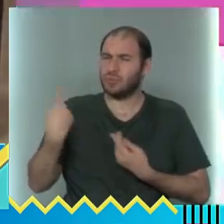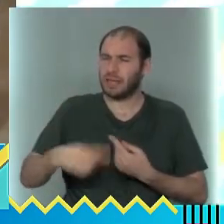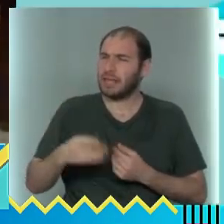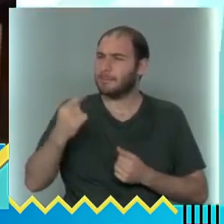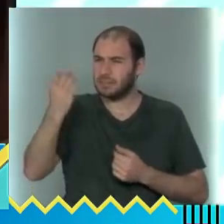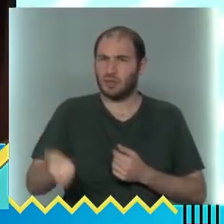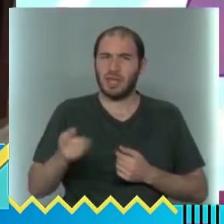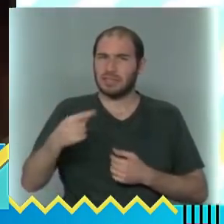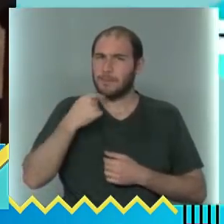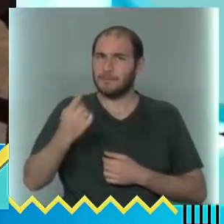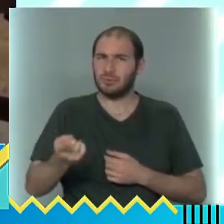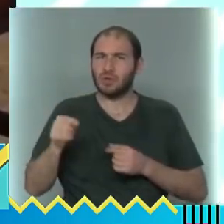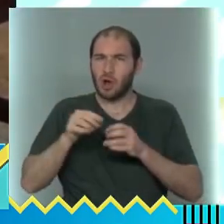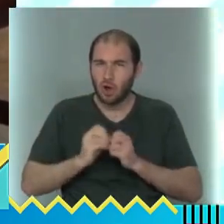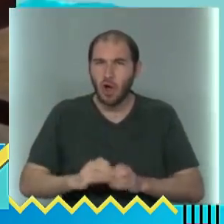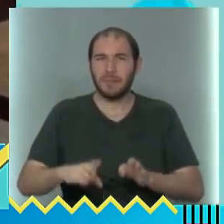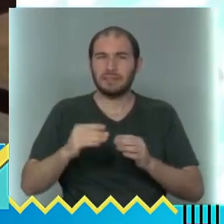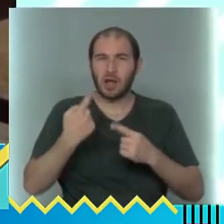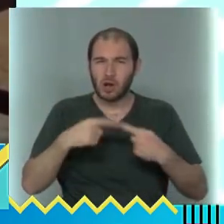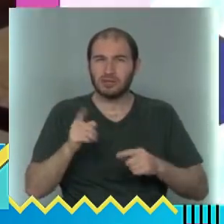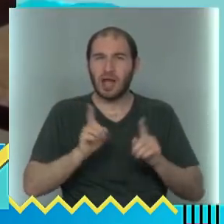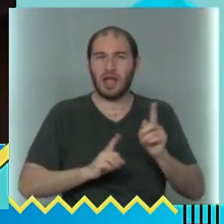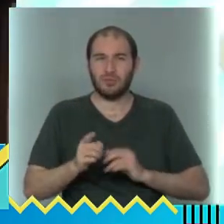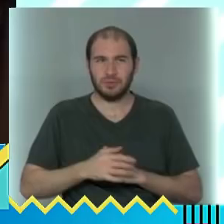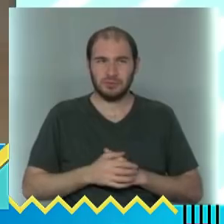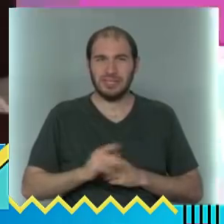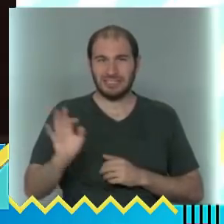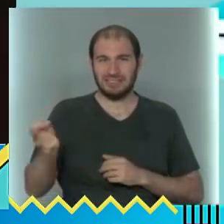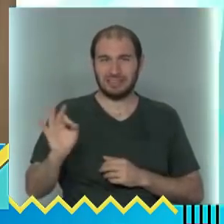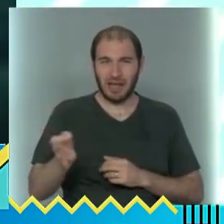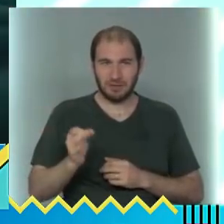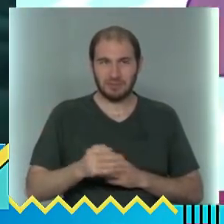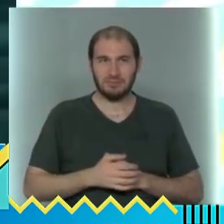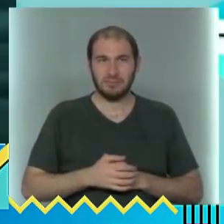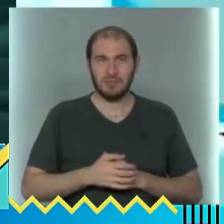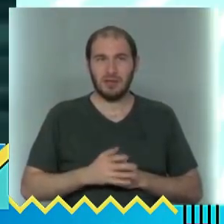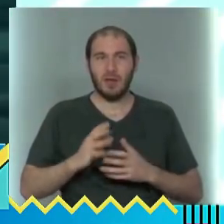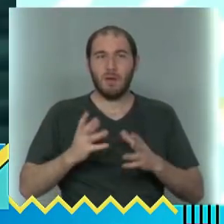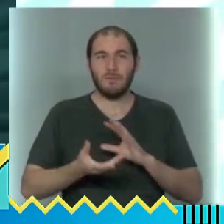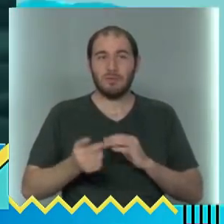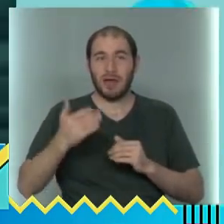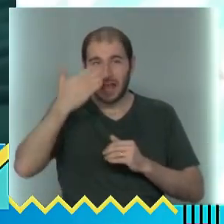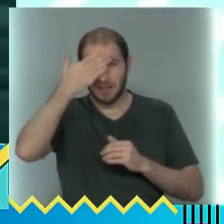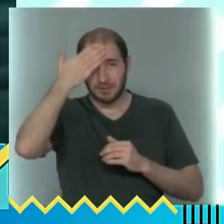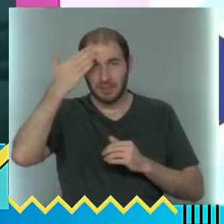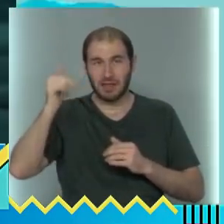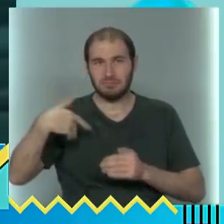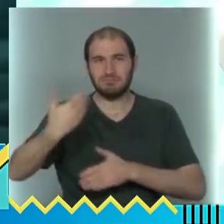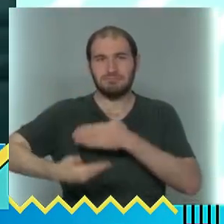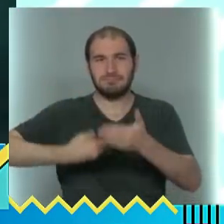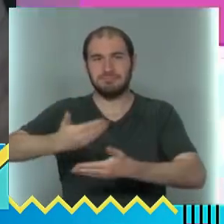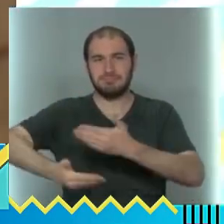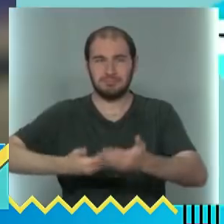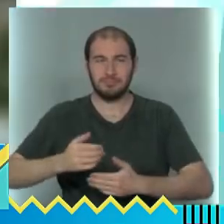a ese sujeto que comienza con esos síntomas y que sabe que de alguna manera esta enfermedad puede ir